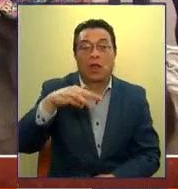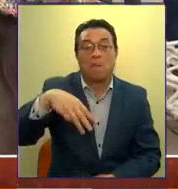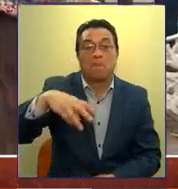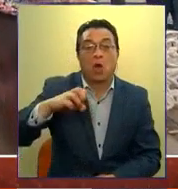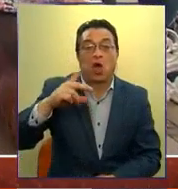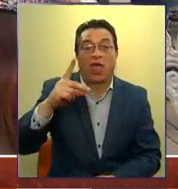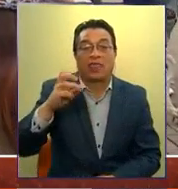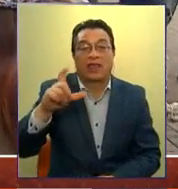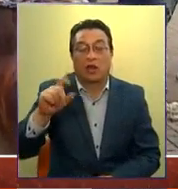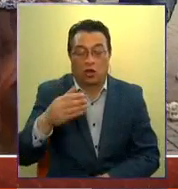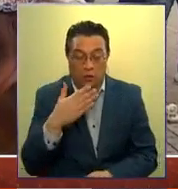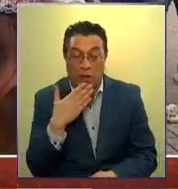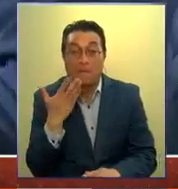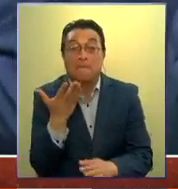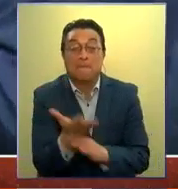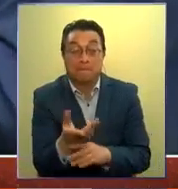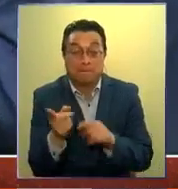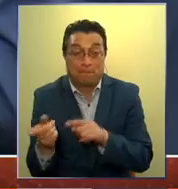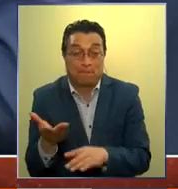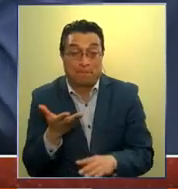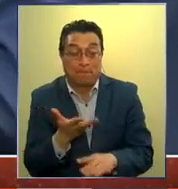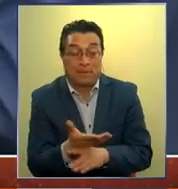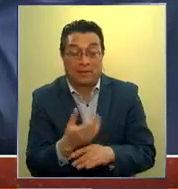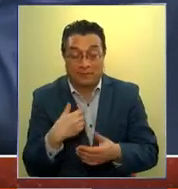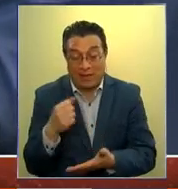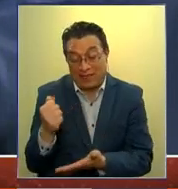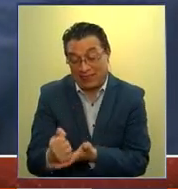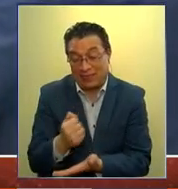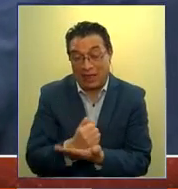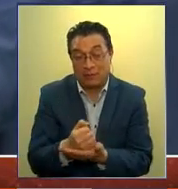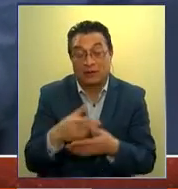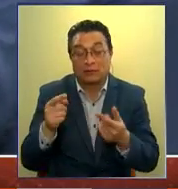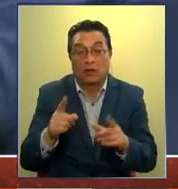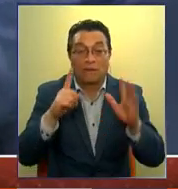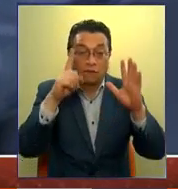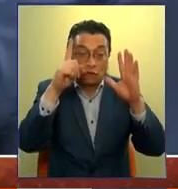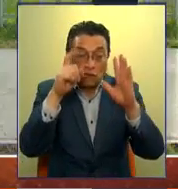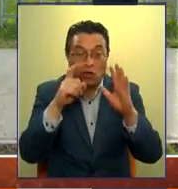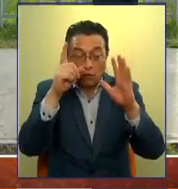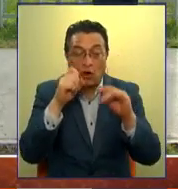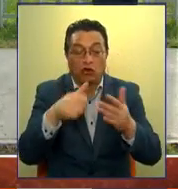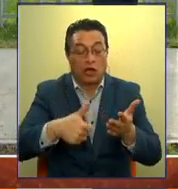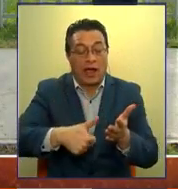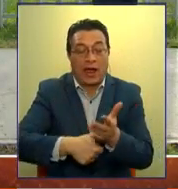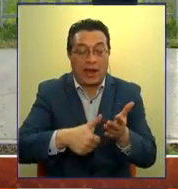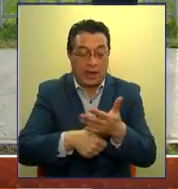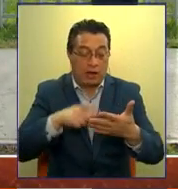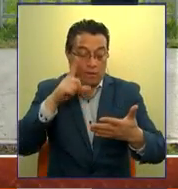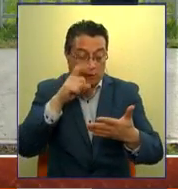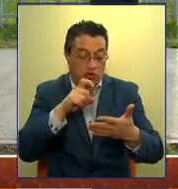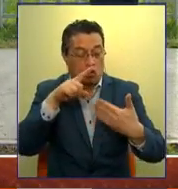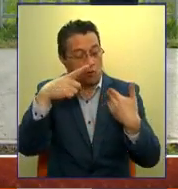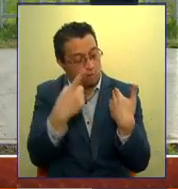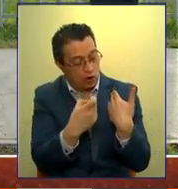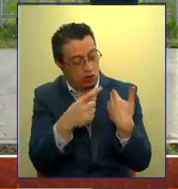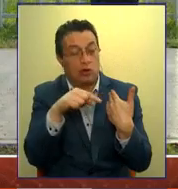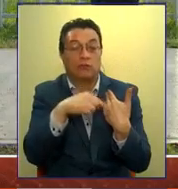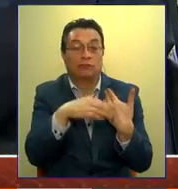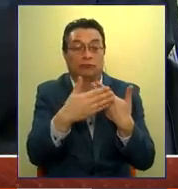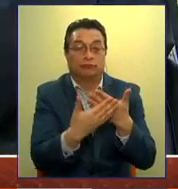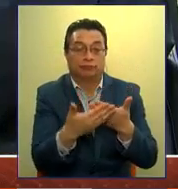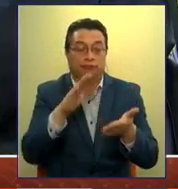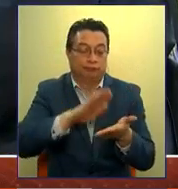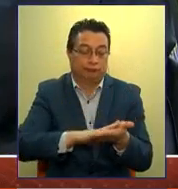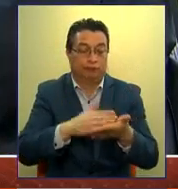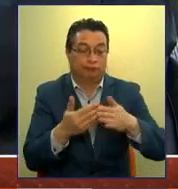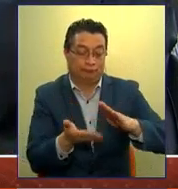que solicitó, para poder hacer el trámite, una fotografía de la sede de la entidad por ambos lados, lo cual evidentemente enlenteció